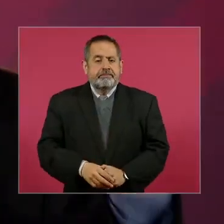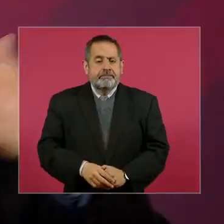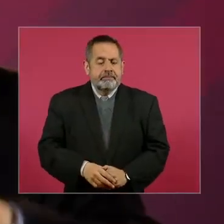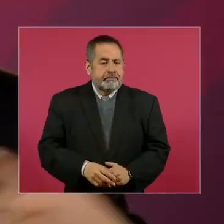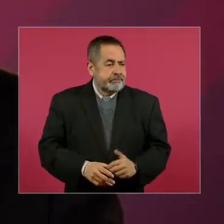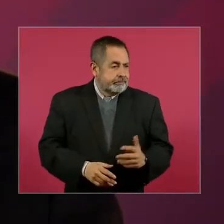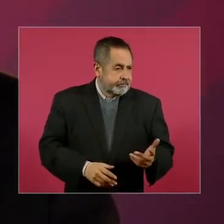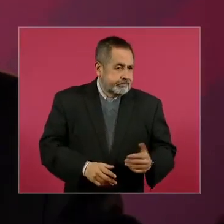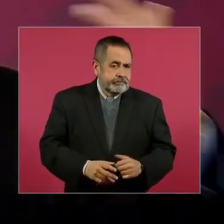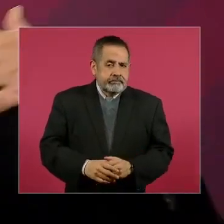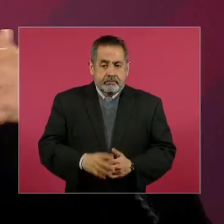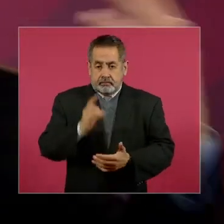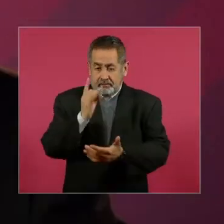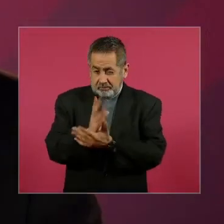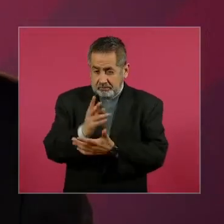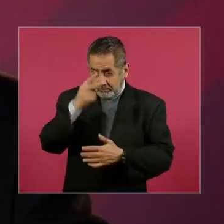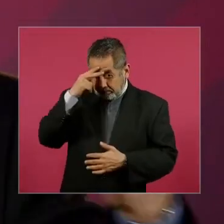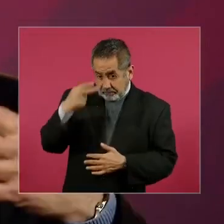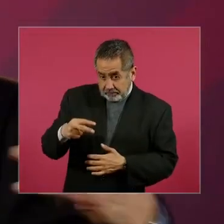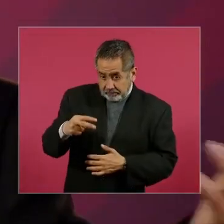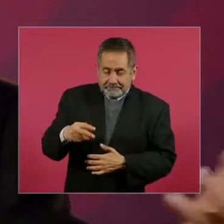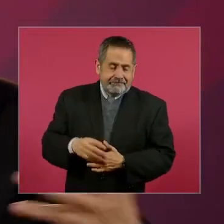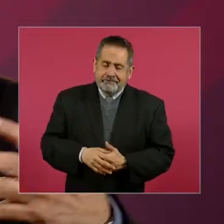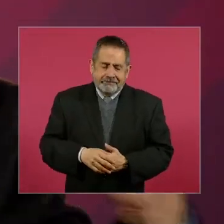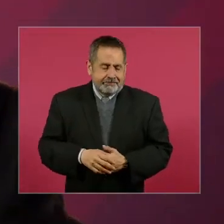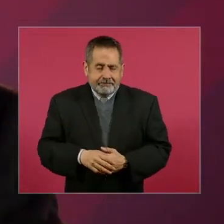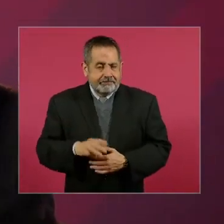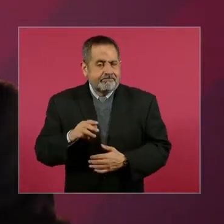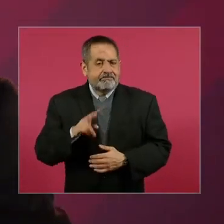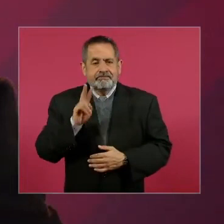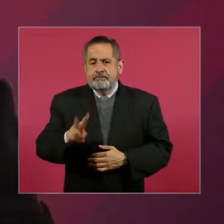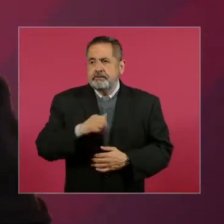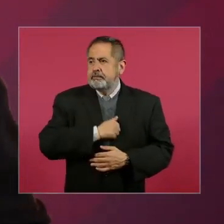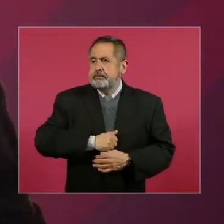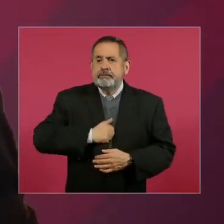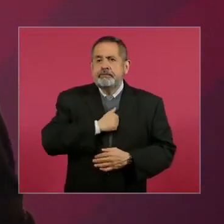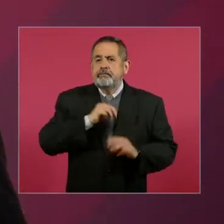Pero esto no solo es en México, es lamentablemente en todo el mundo.